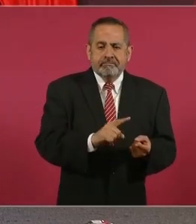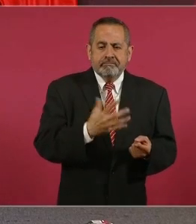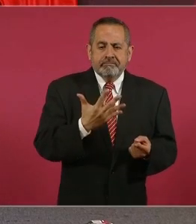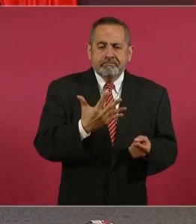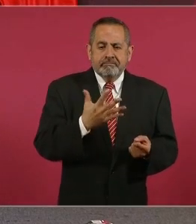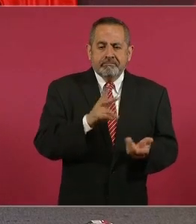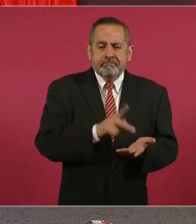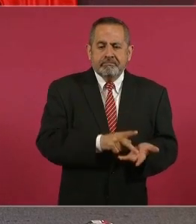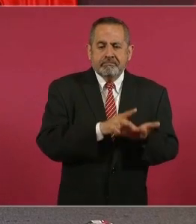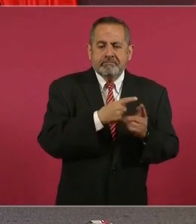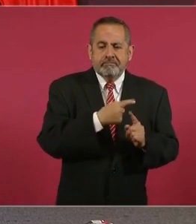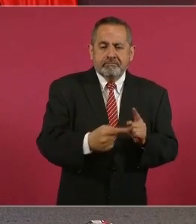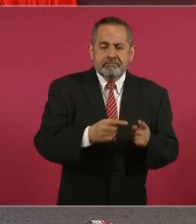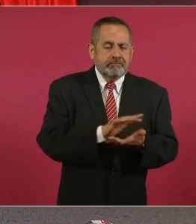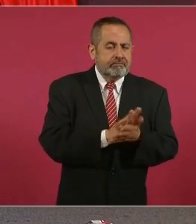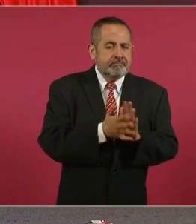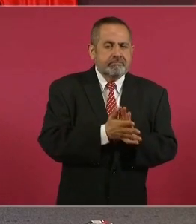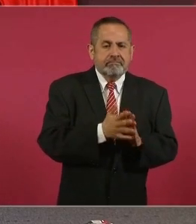5 kilos y medio.